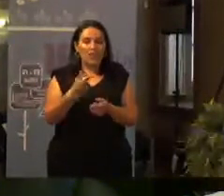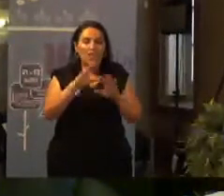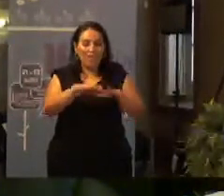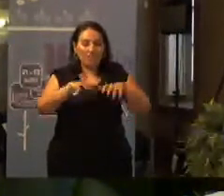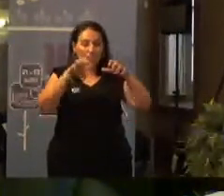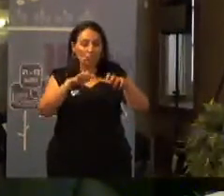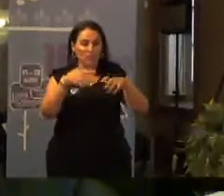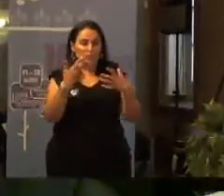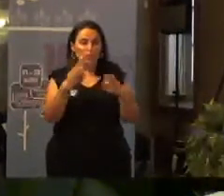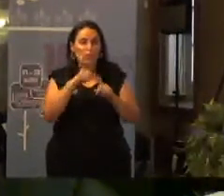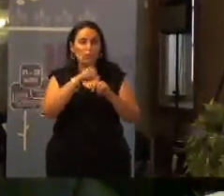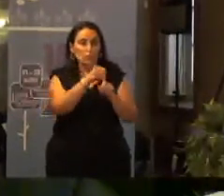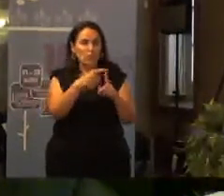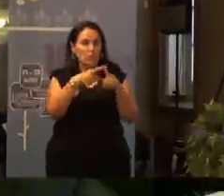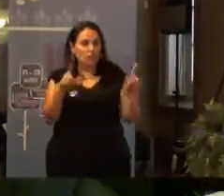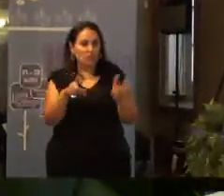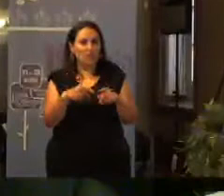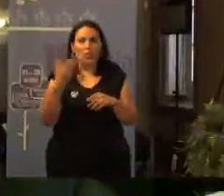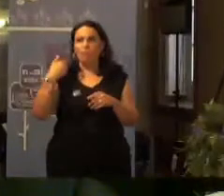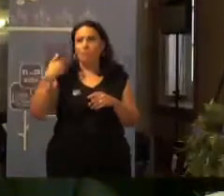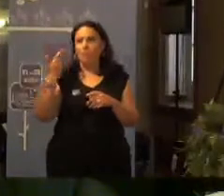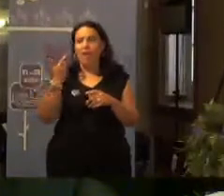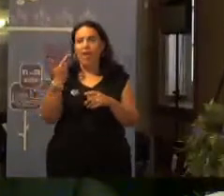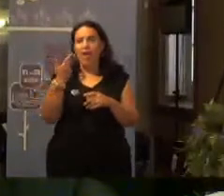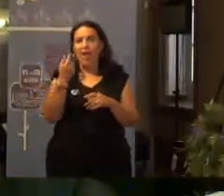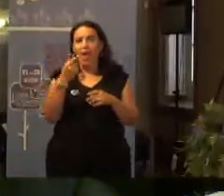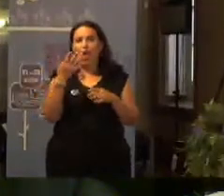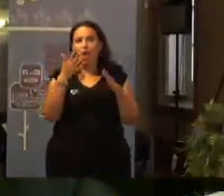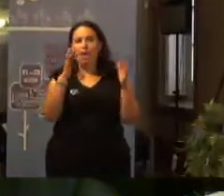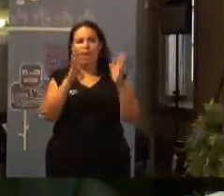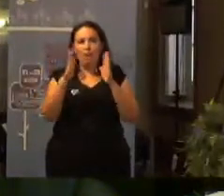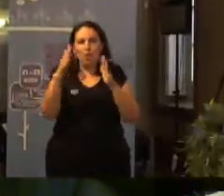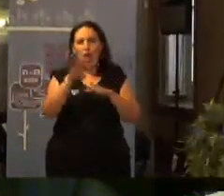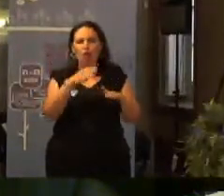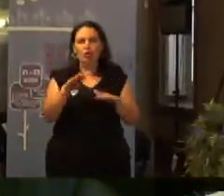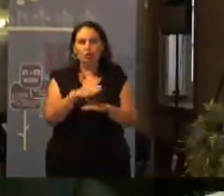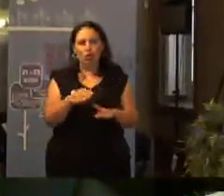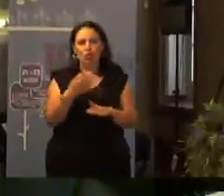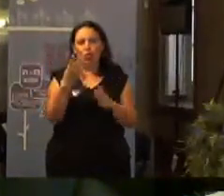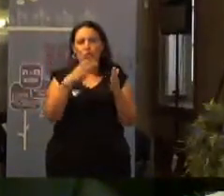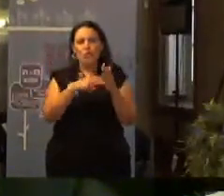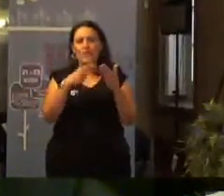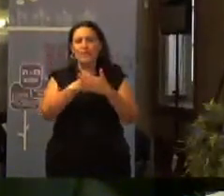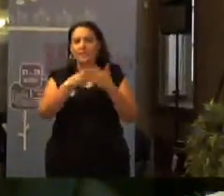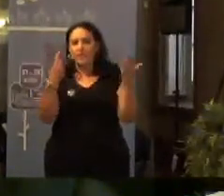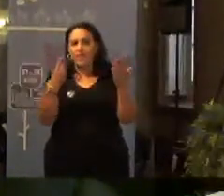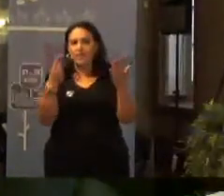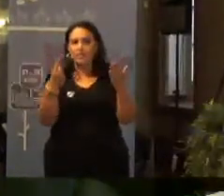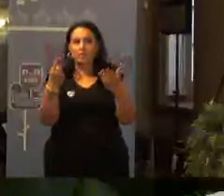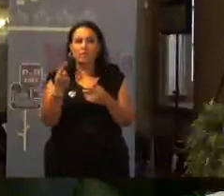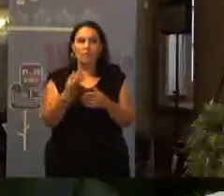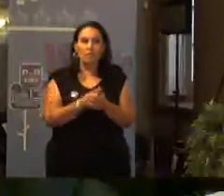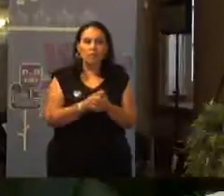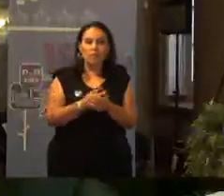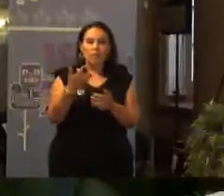en que desemboca ese proceso? No outono do 2016, onde a traición dos Felipe González e compañía, das consignas da